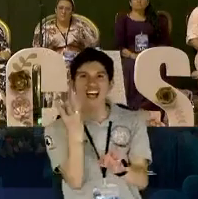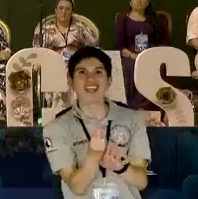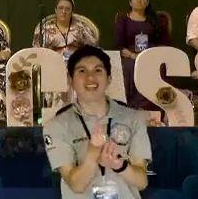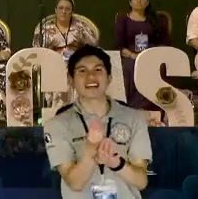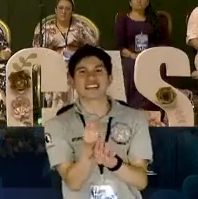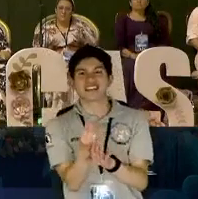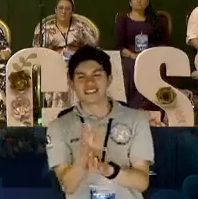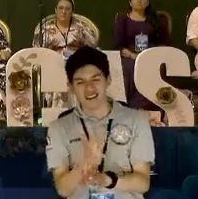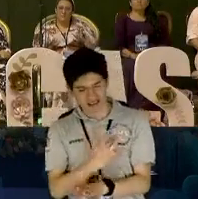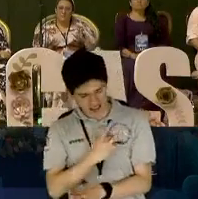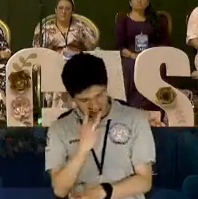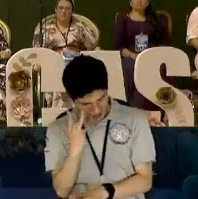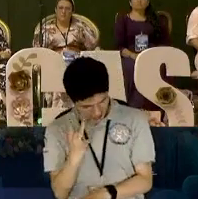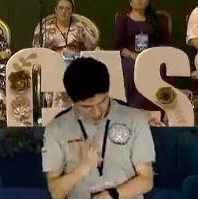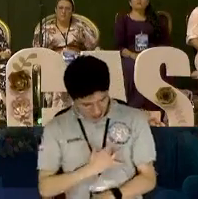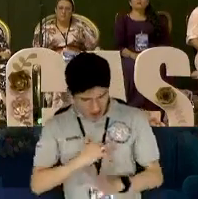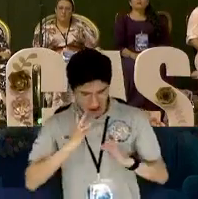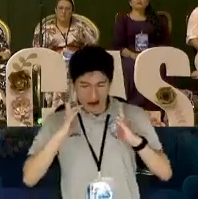siente descanso,